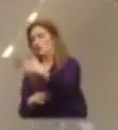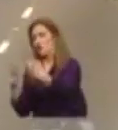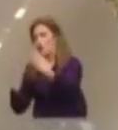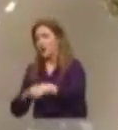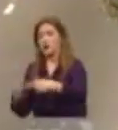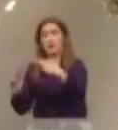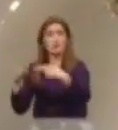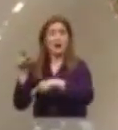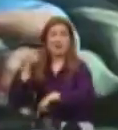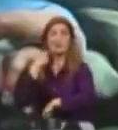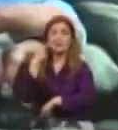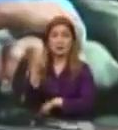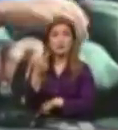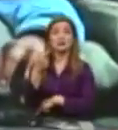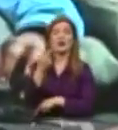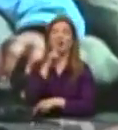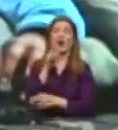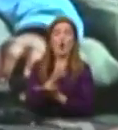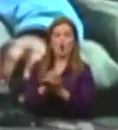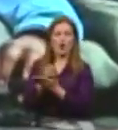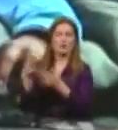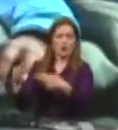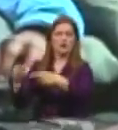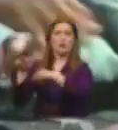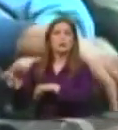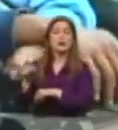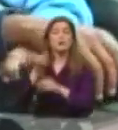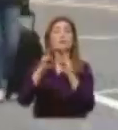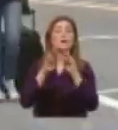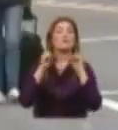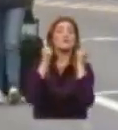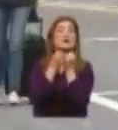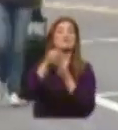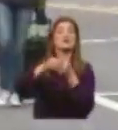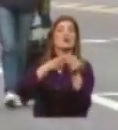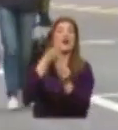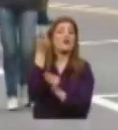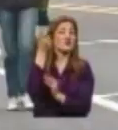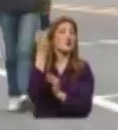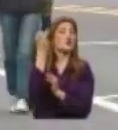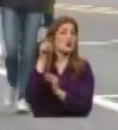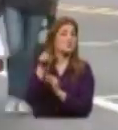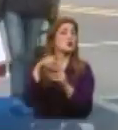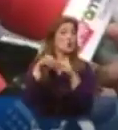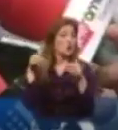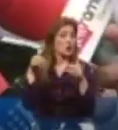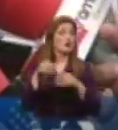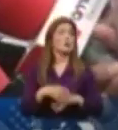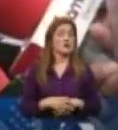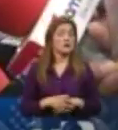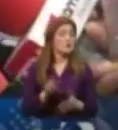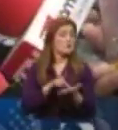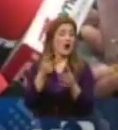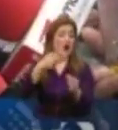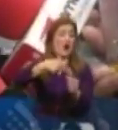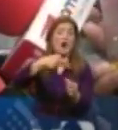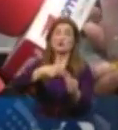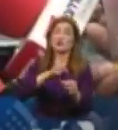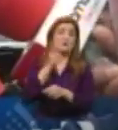hasta Guaquillas, provincia de El Oro, el Ministerio de Inclusión Económica ha invertido un total de $12,000. Cubrimos